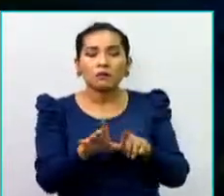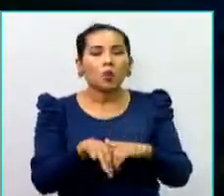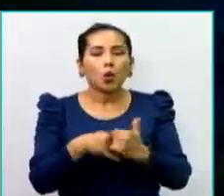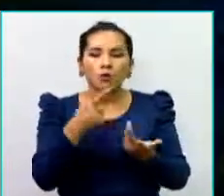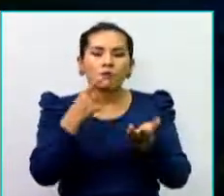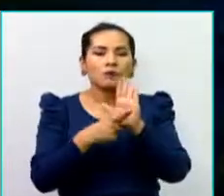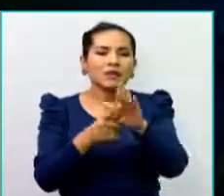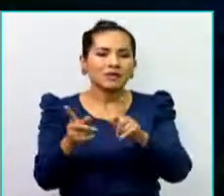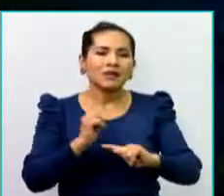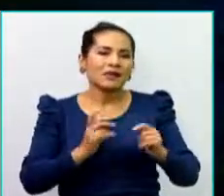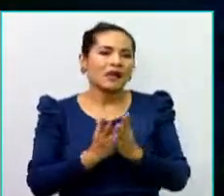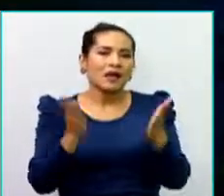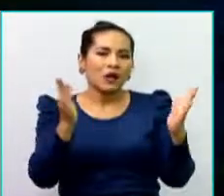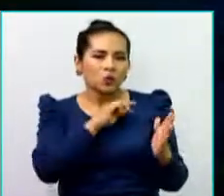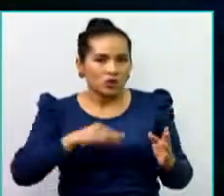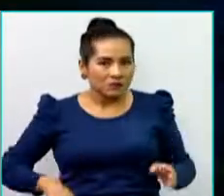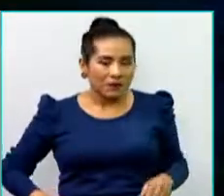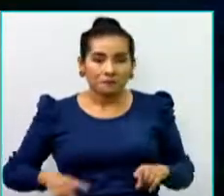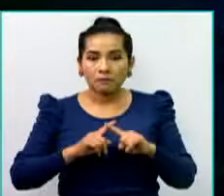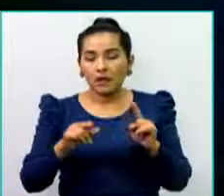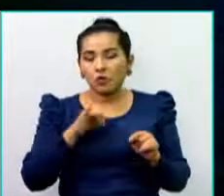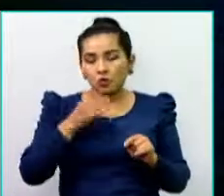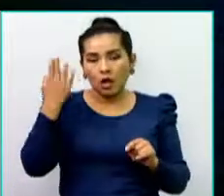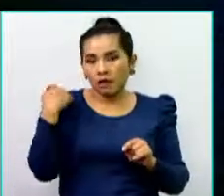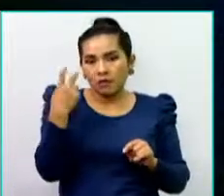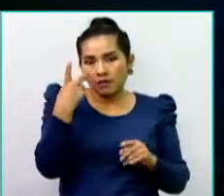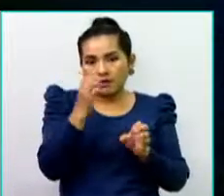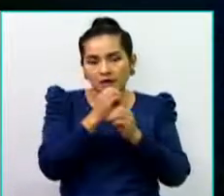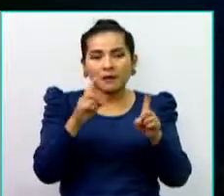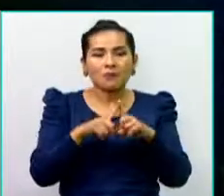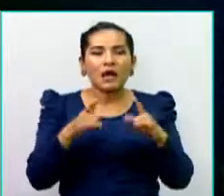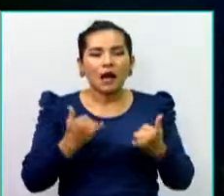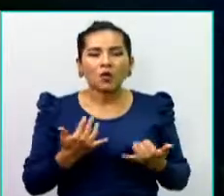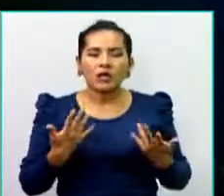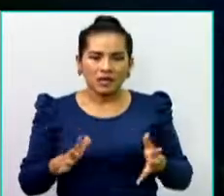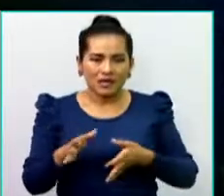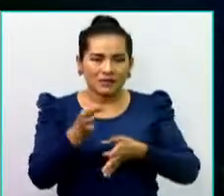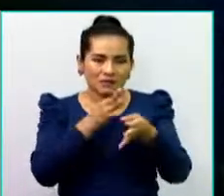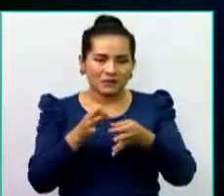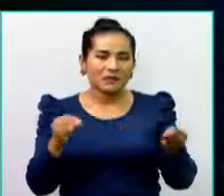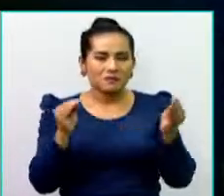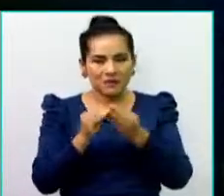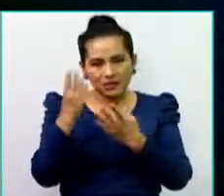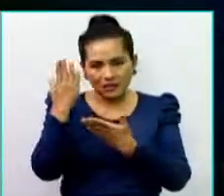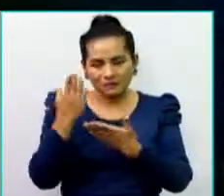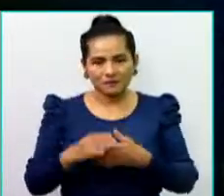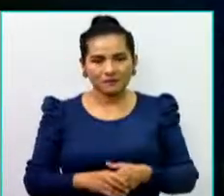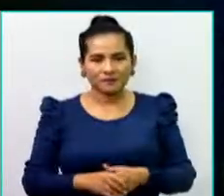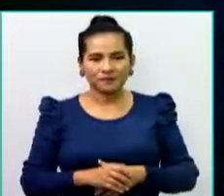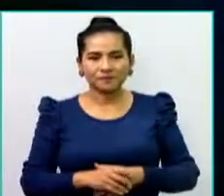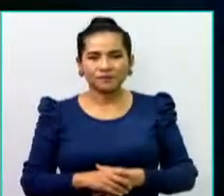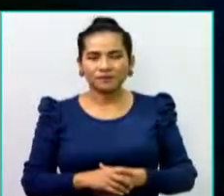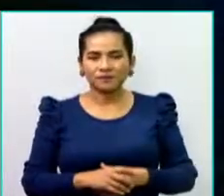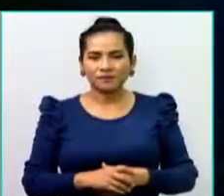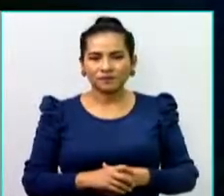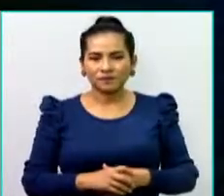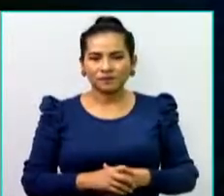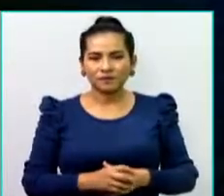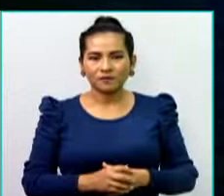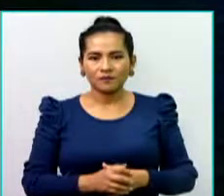Y lo mejor de todo es que no me lo tengo que preguntar tanto, porque justamente de eso nos habló Agustín en la entrevista. Vamos a escucharlo.